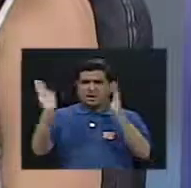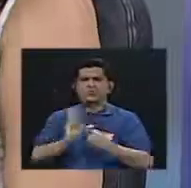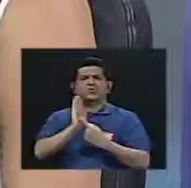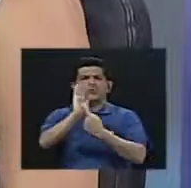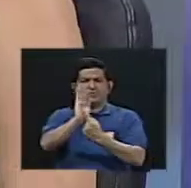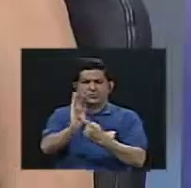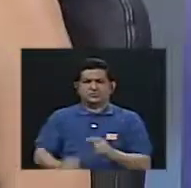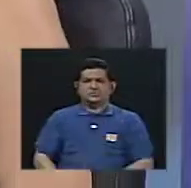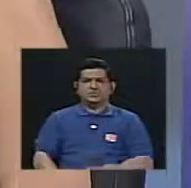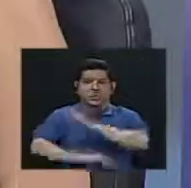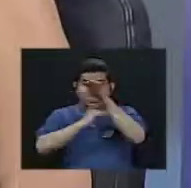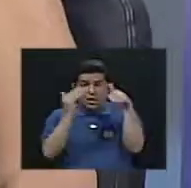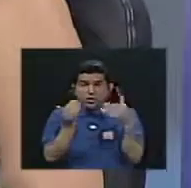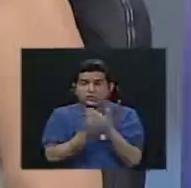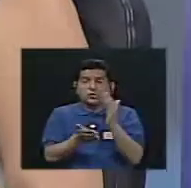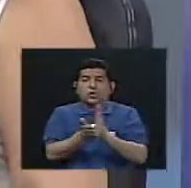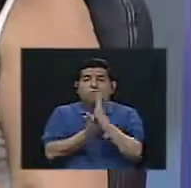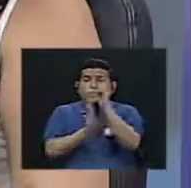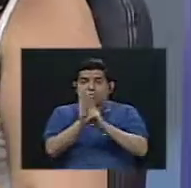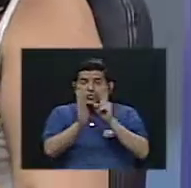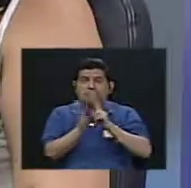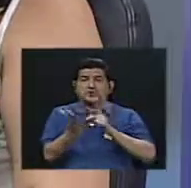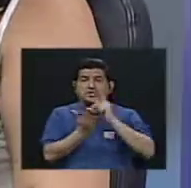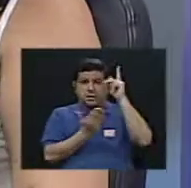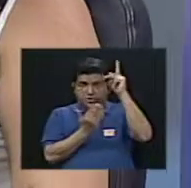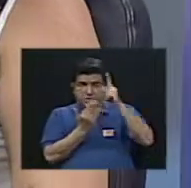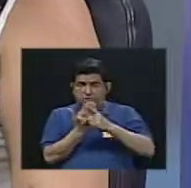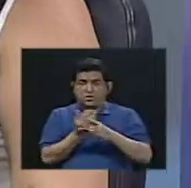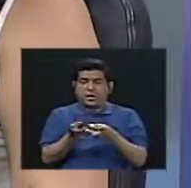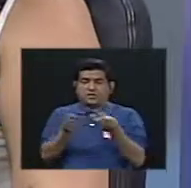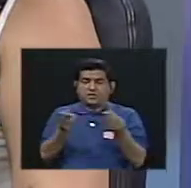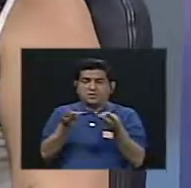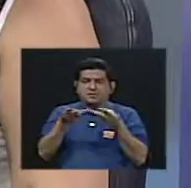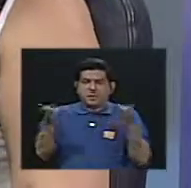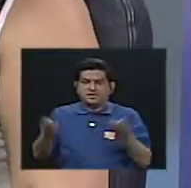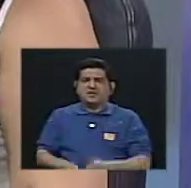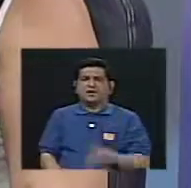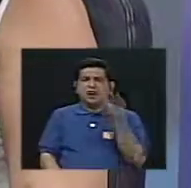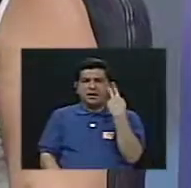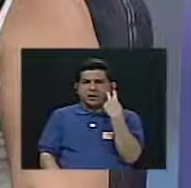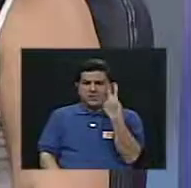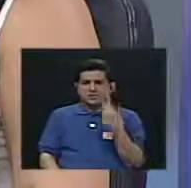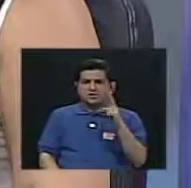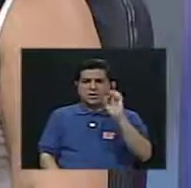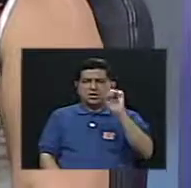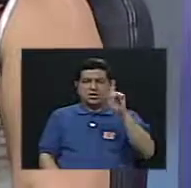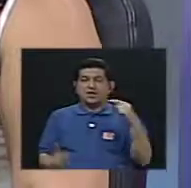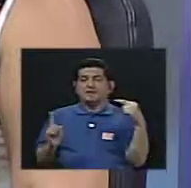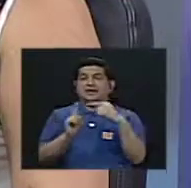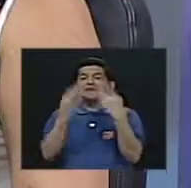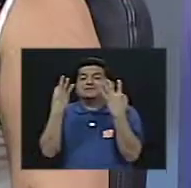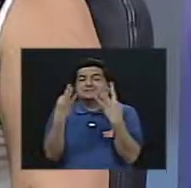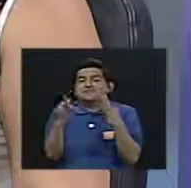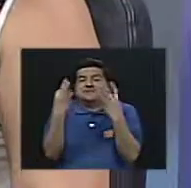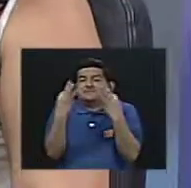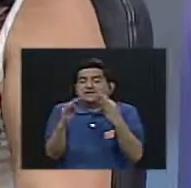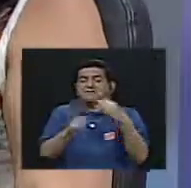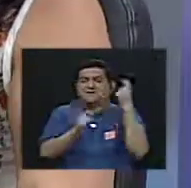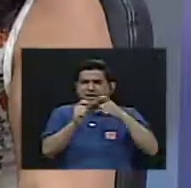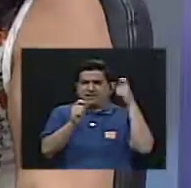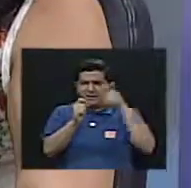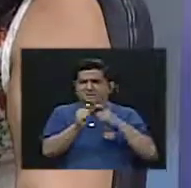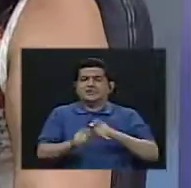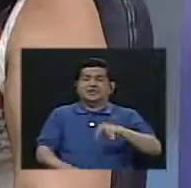mostrar todos los documentales del programa de producción de materiales audiovisuales de la UNED hasta donde hemos podido, porque